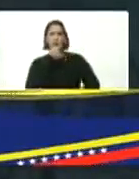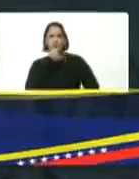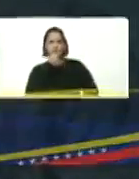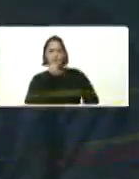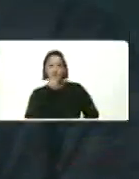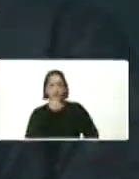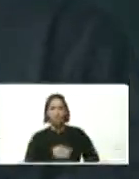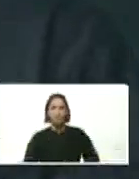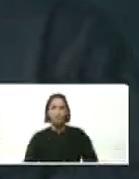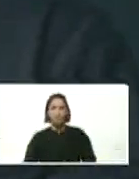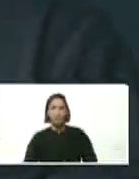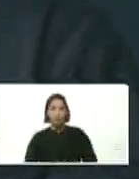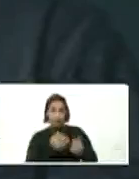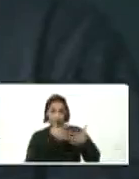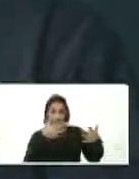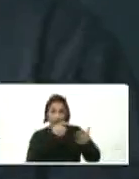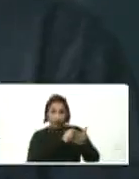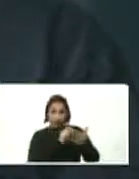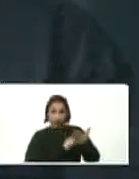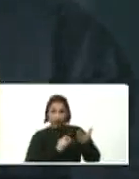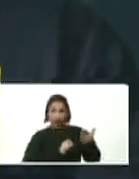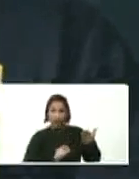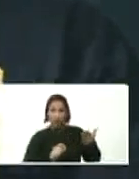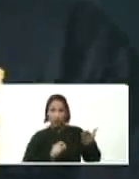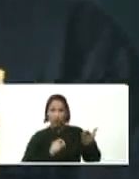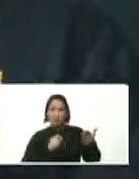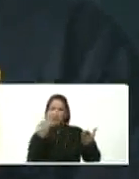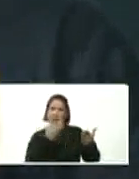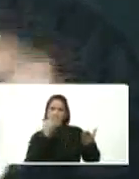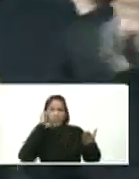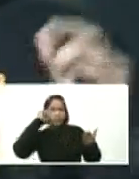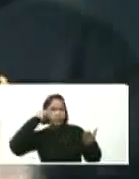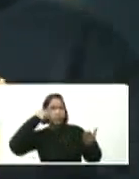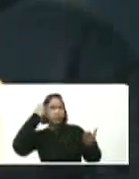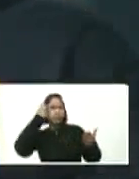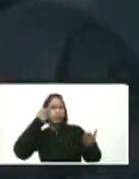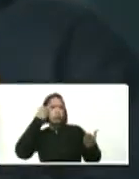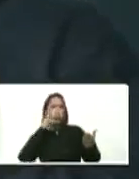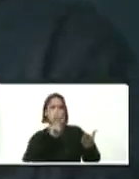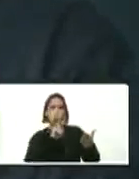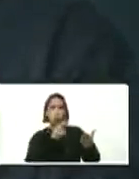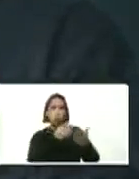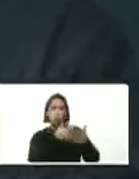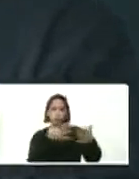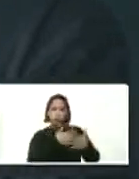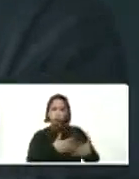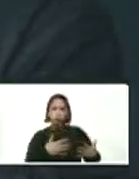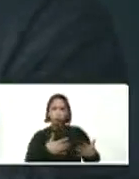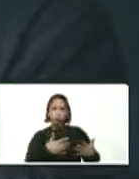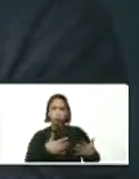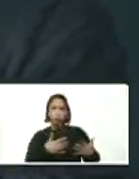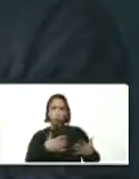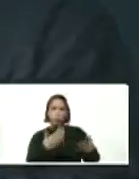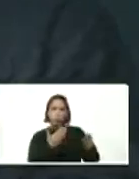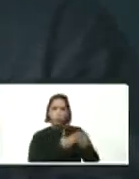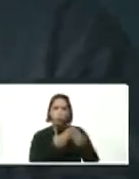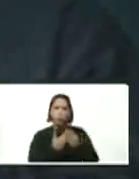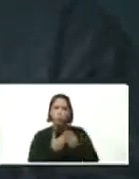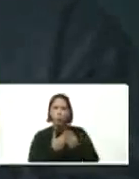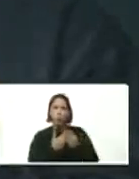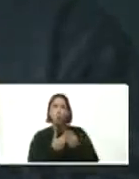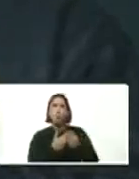A través de esas cartas, a mí siempre me rememoró dos cartas que, digamos, hacen parte de la literatura